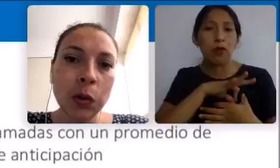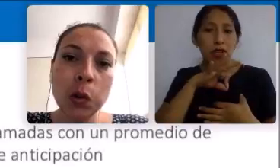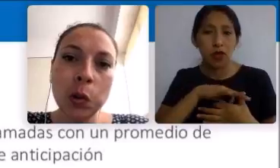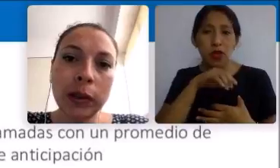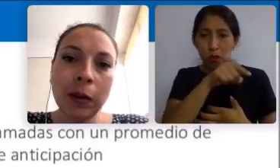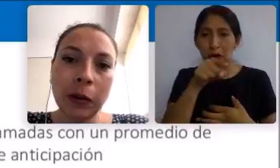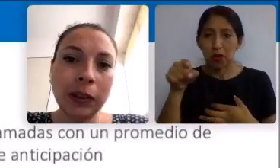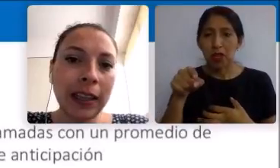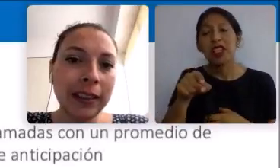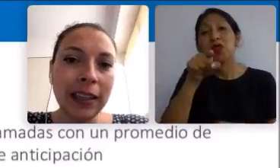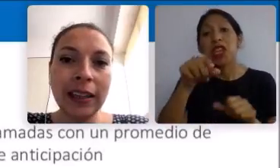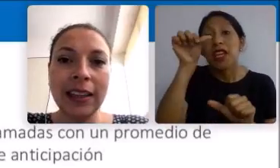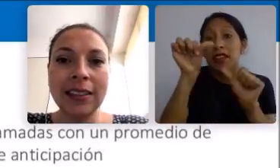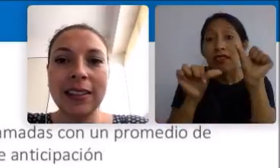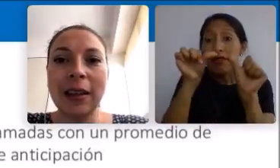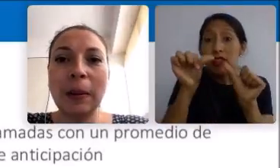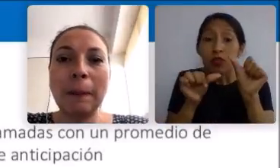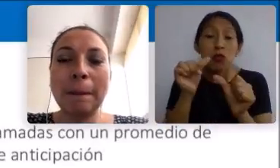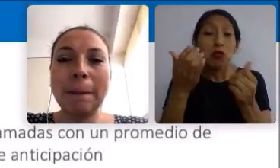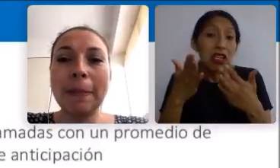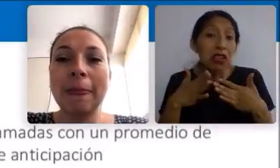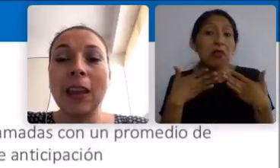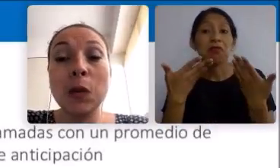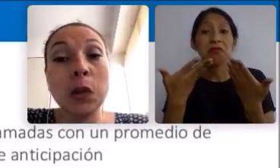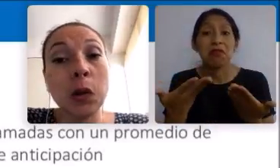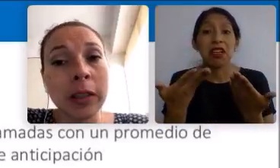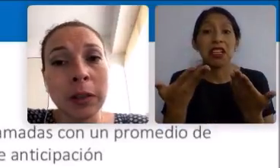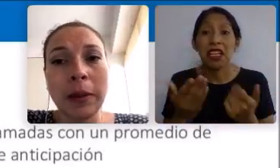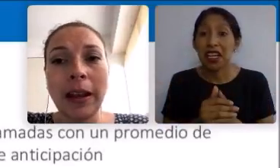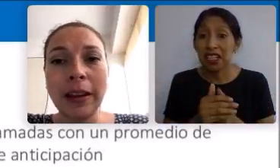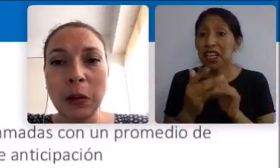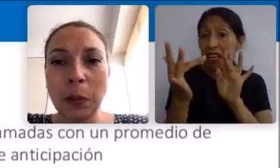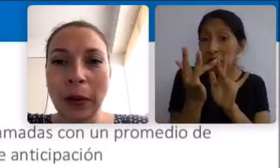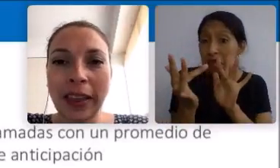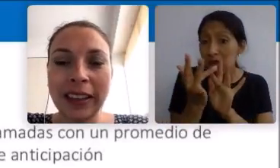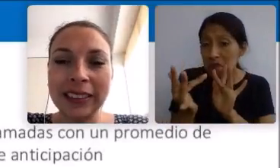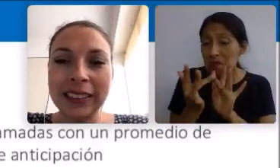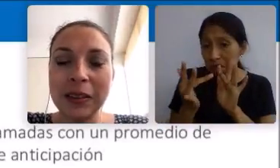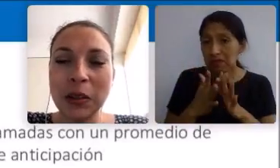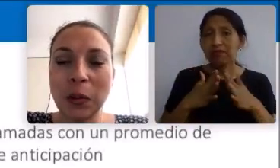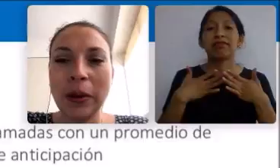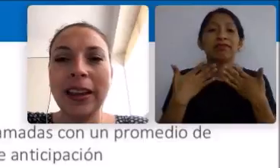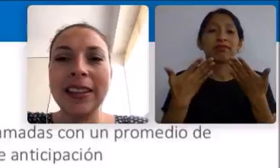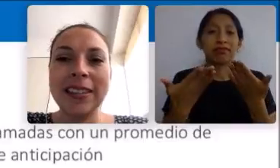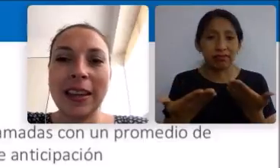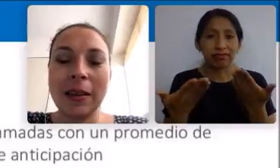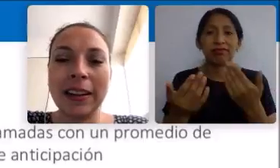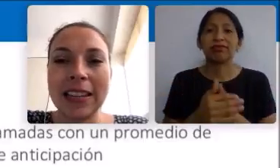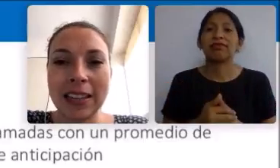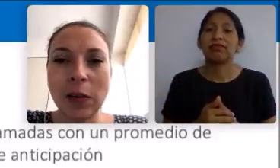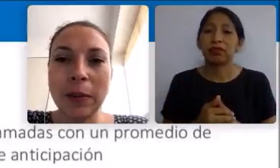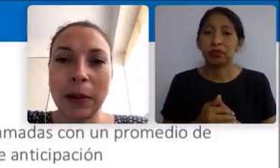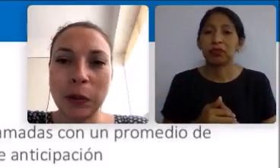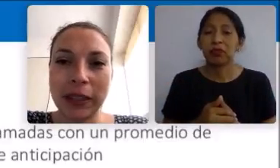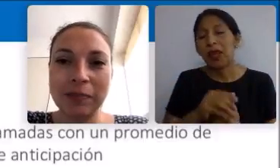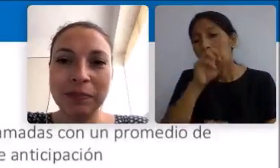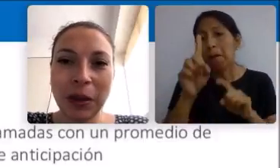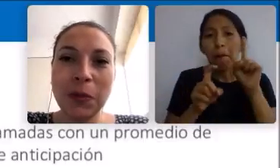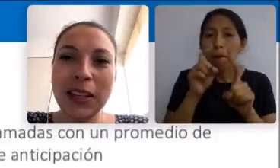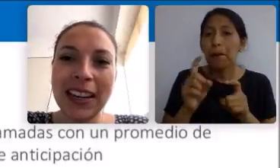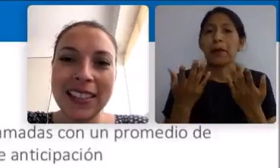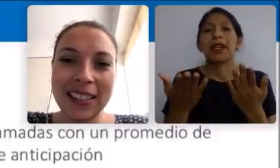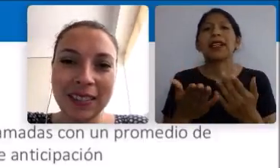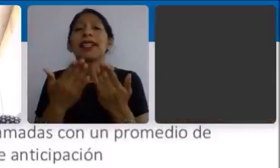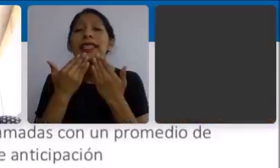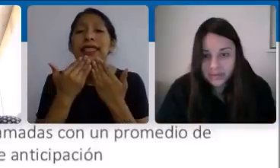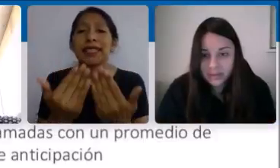cualquier consulta, bueno, ya tienen nuestros contactos para que nos puedan realizar cualquier pregunta.